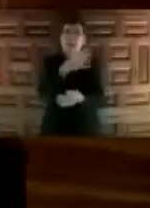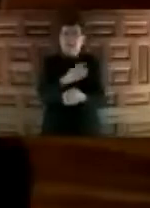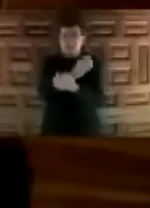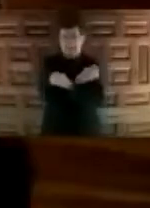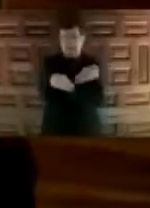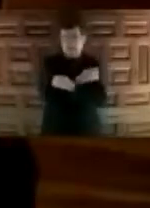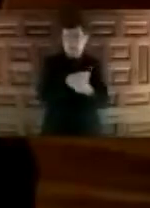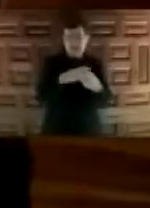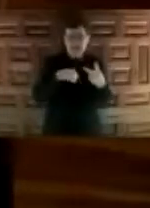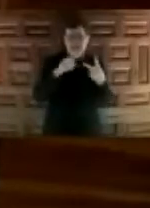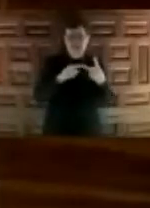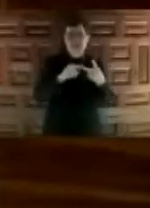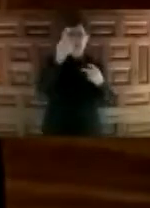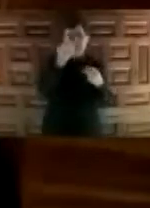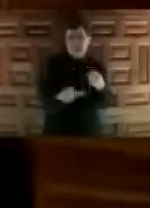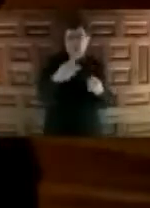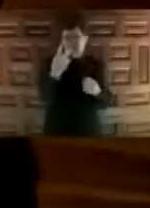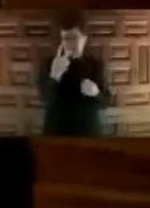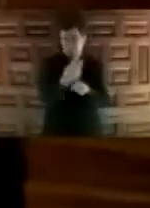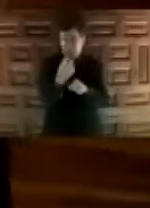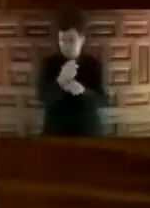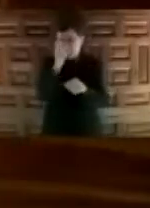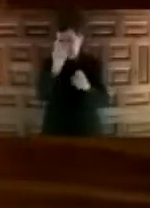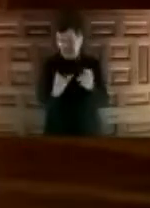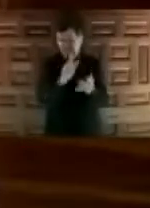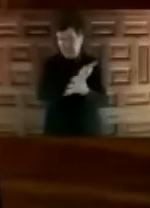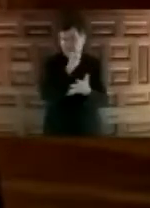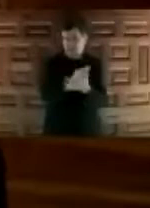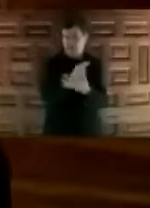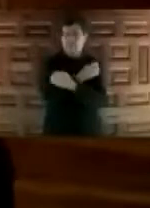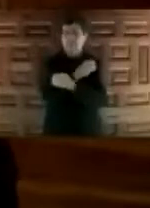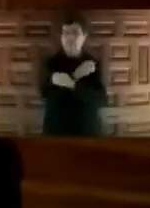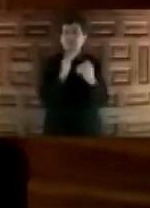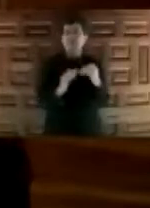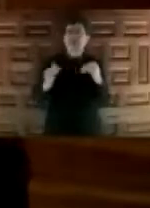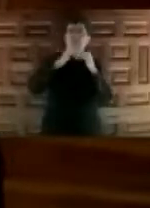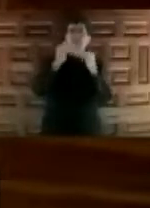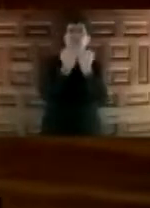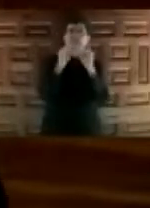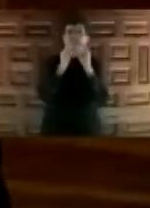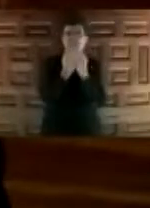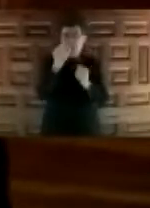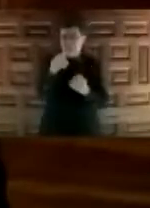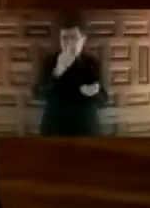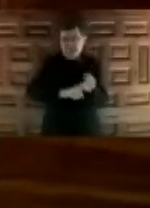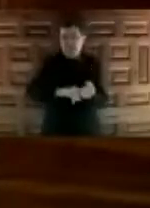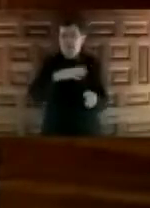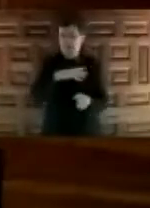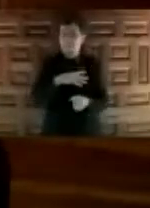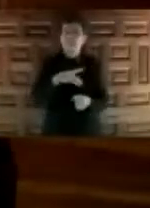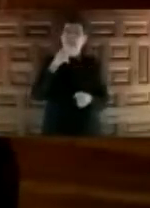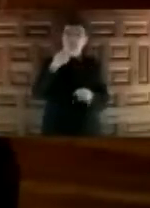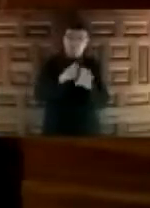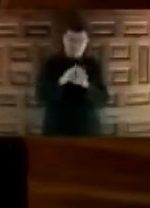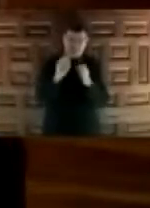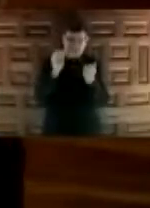todo el capítulo segundo habla del derecho, en la Ley de Educación Superior, de igual forma. El